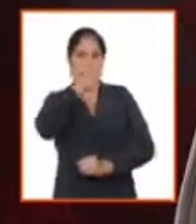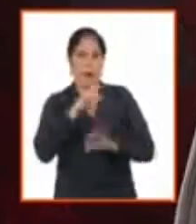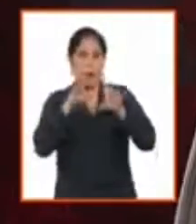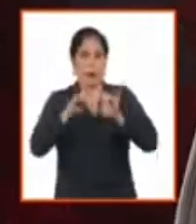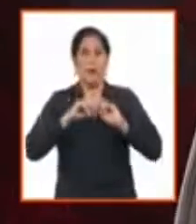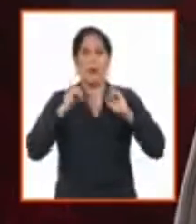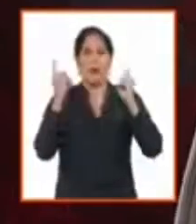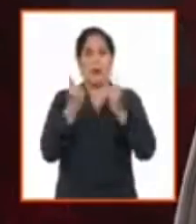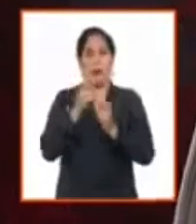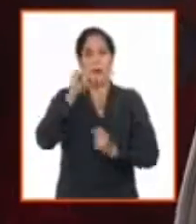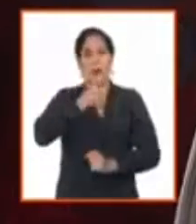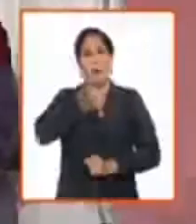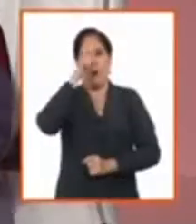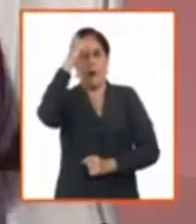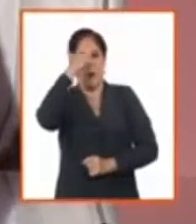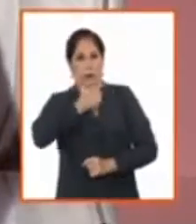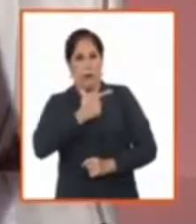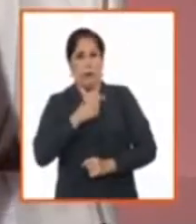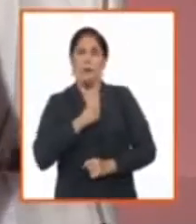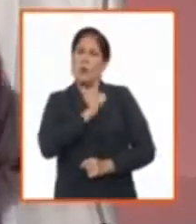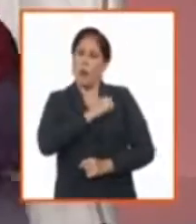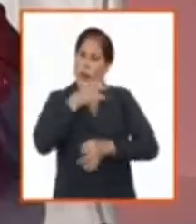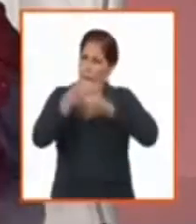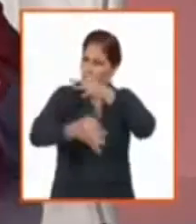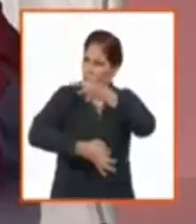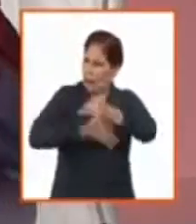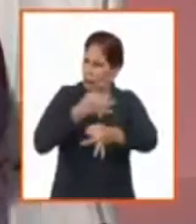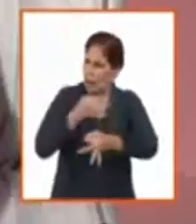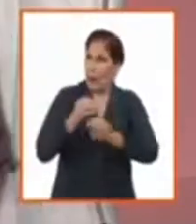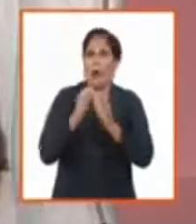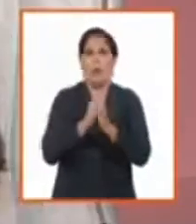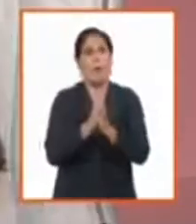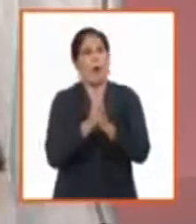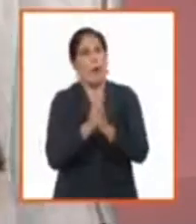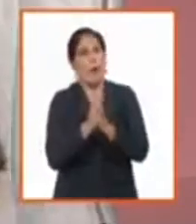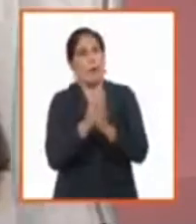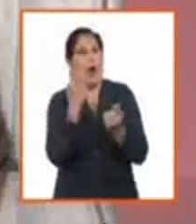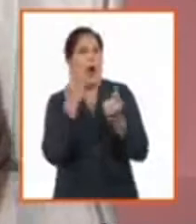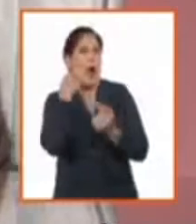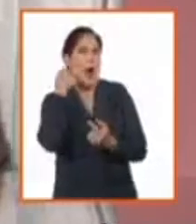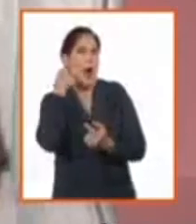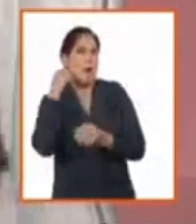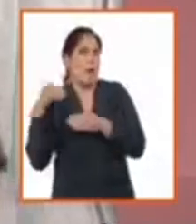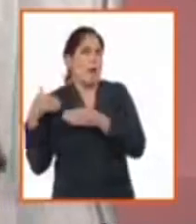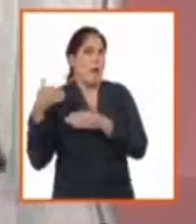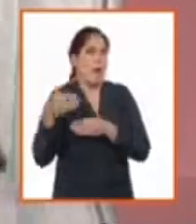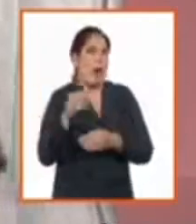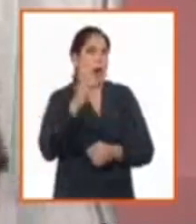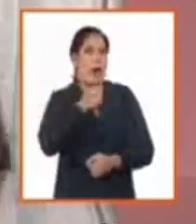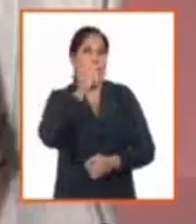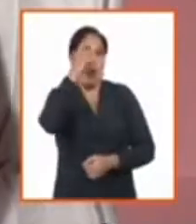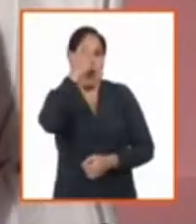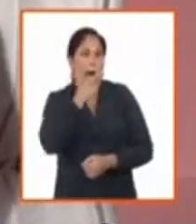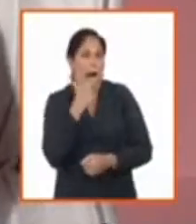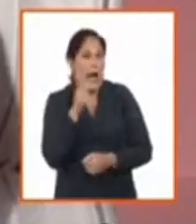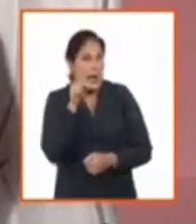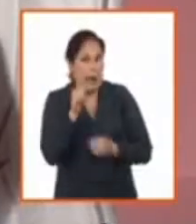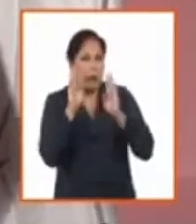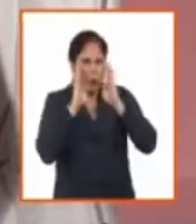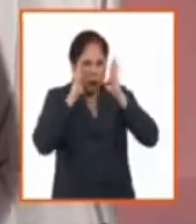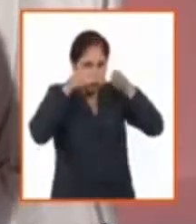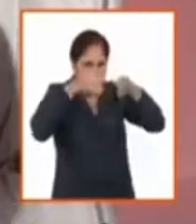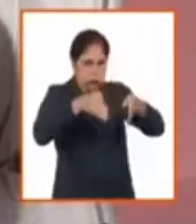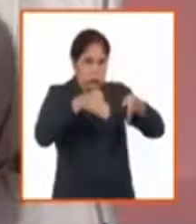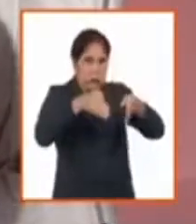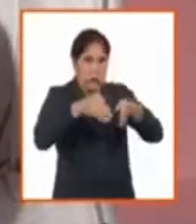secreto pero lo que quiero decir es por fin tantos años después la oea expuesta en la picota pública hay que